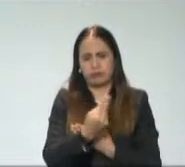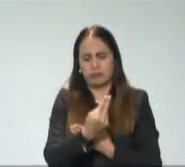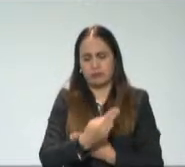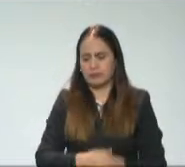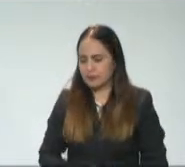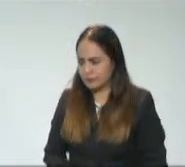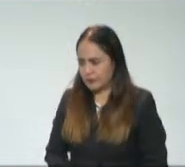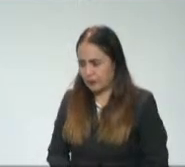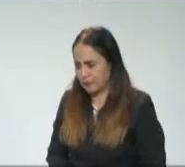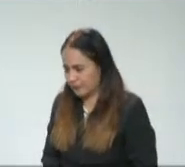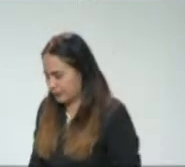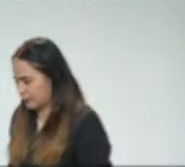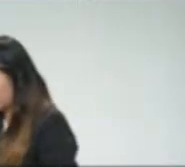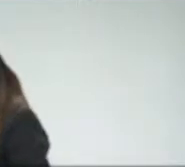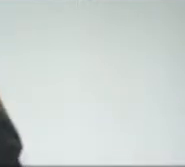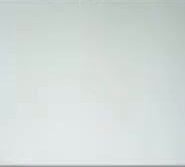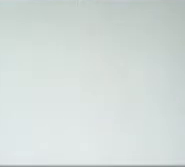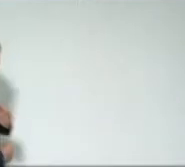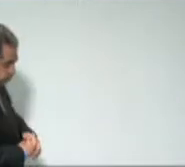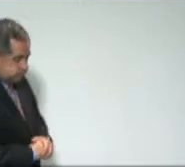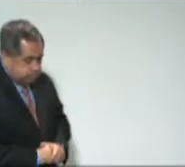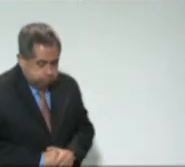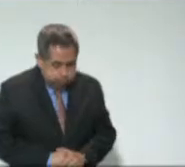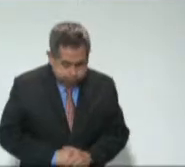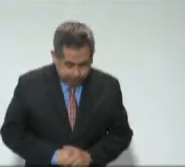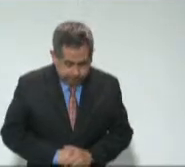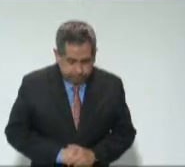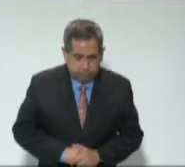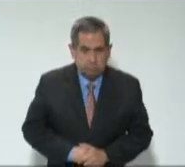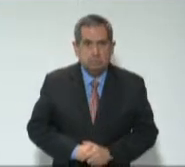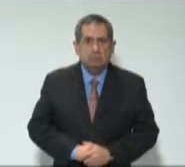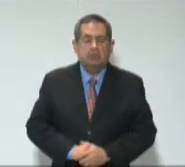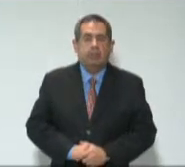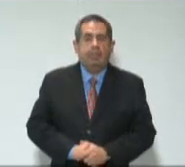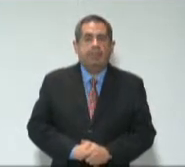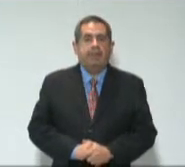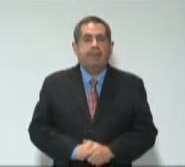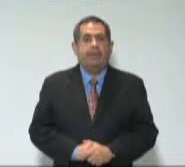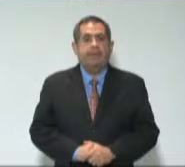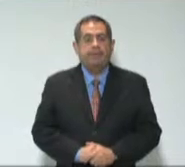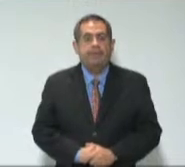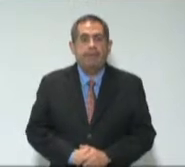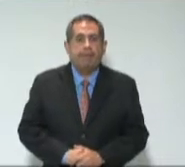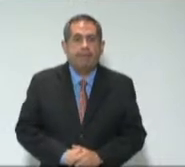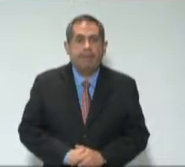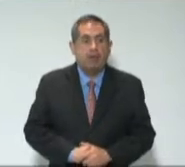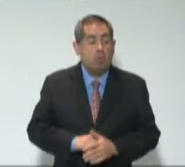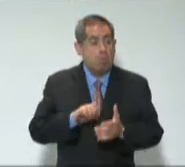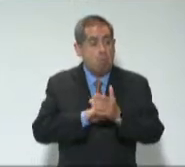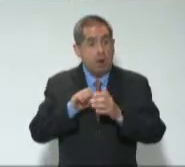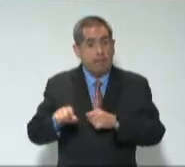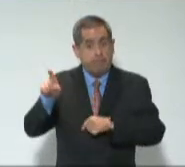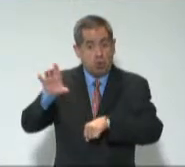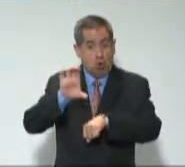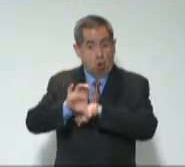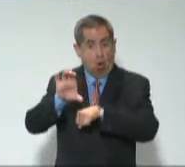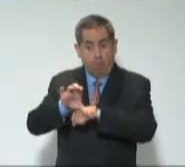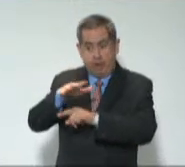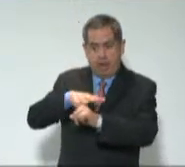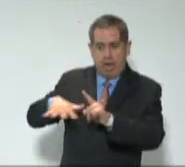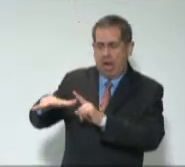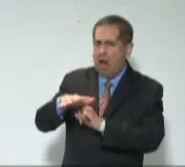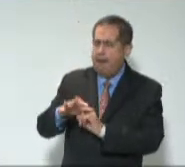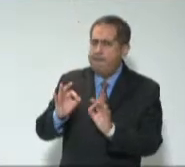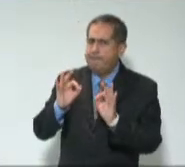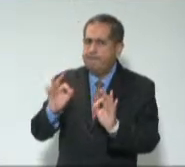práctica por ejemplo en el panorama internacional usando transparencia proactiva es el programa de Colombia compra eficiente que es